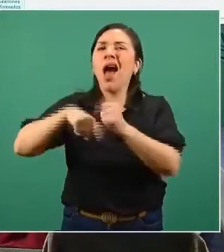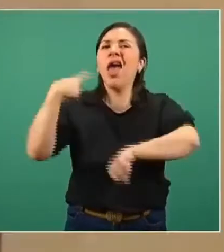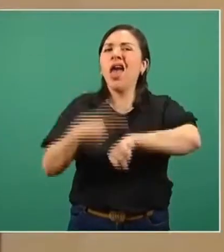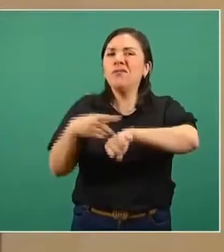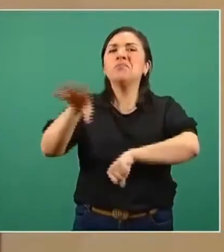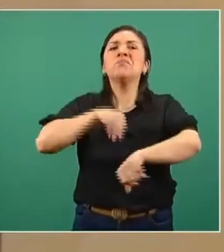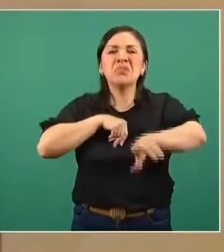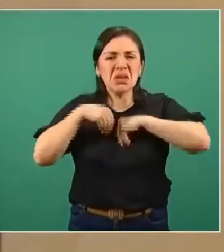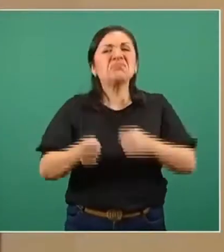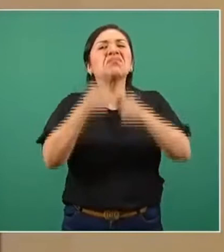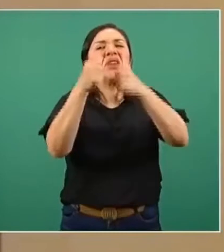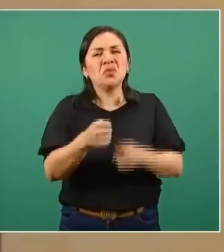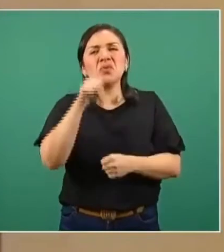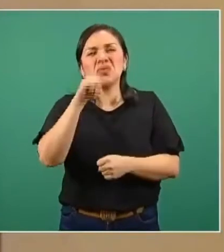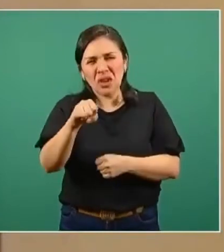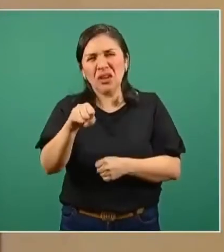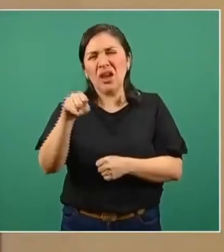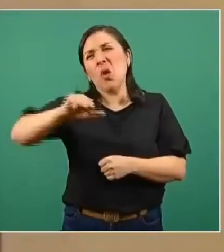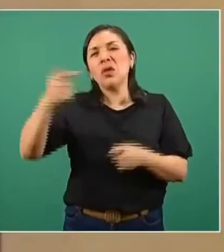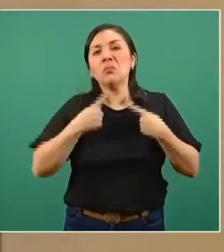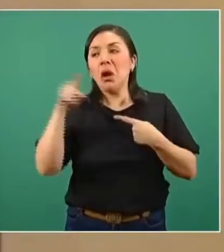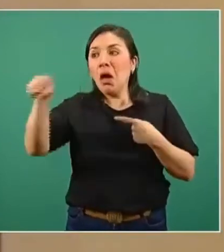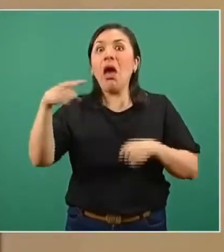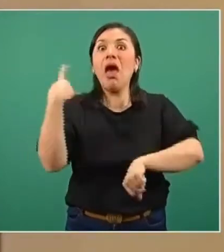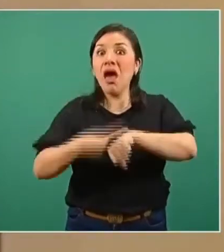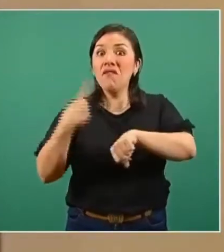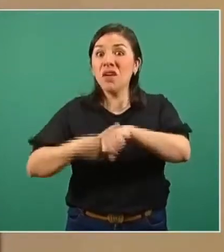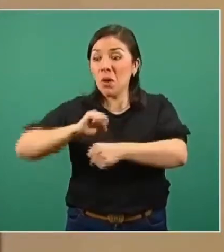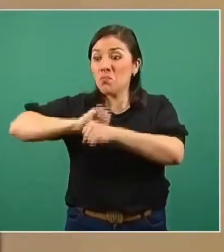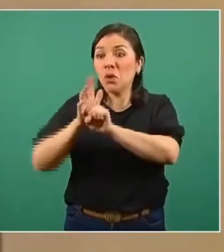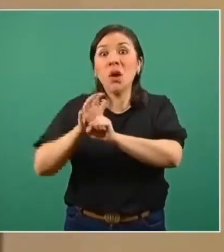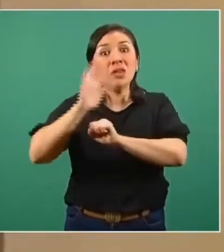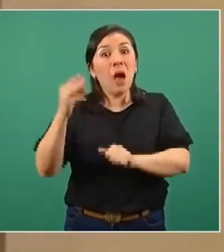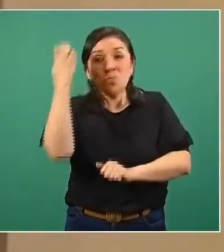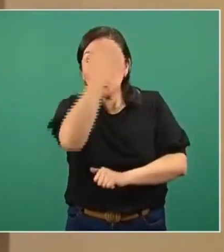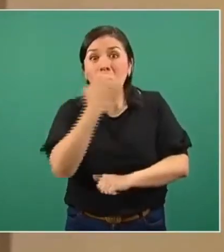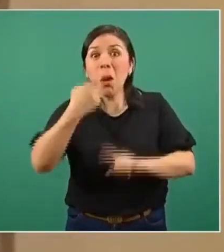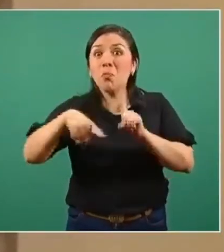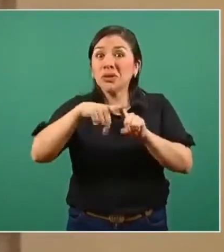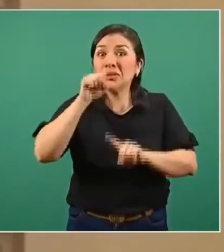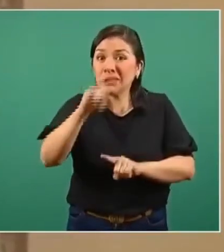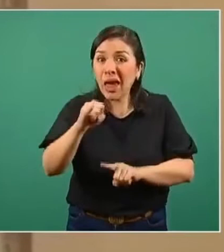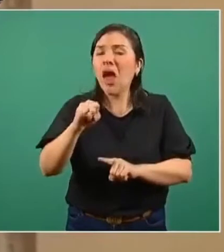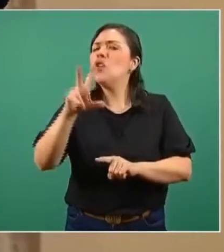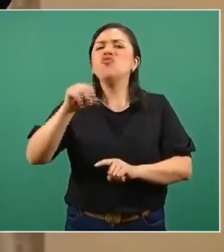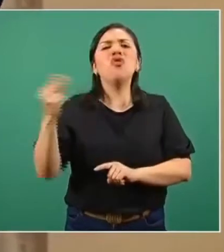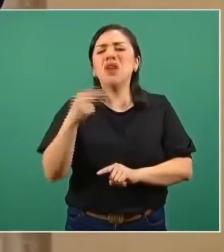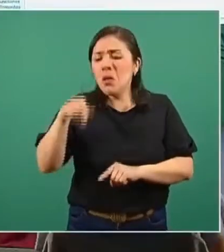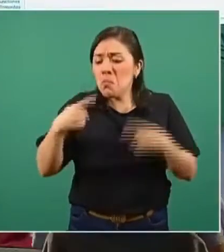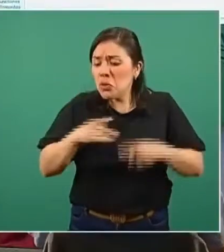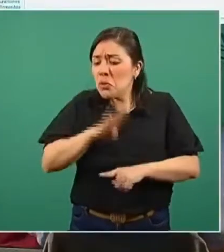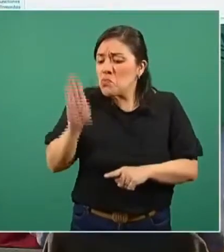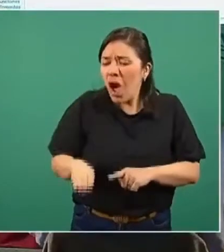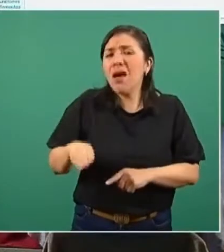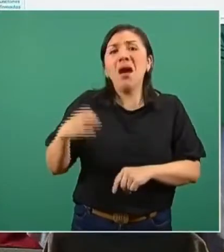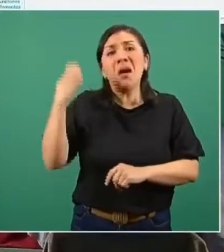contacto directo de una persona que ya tuvo una prueba positiva al virus SARS-CoV-2, ya no se requiere hacer una prueba a